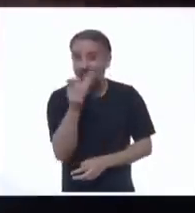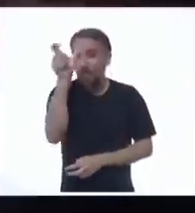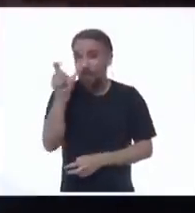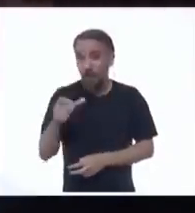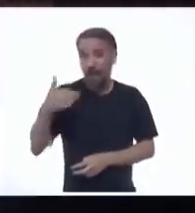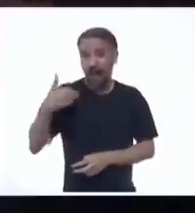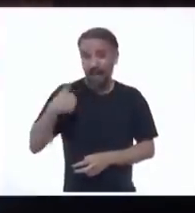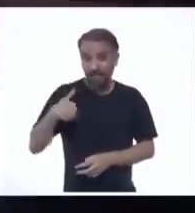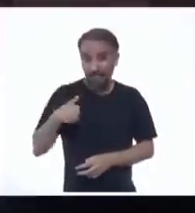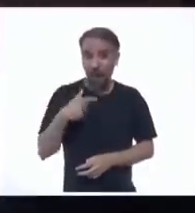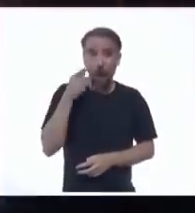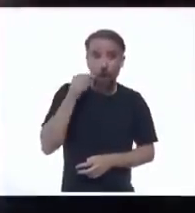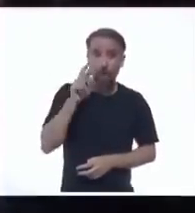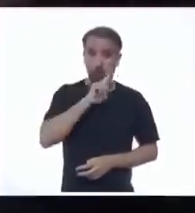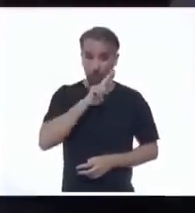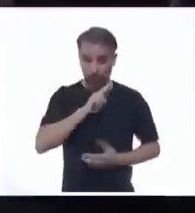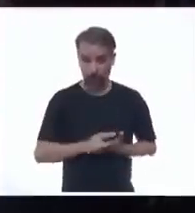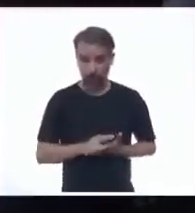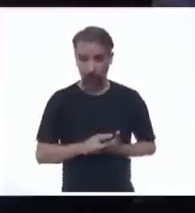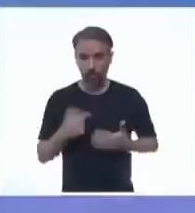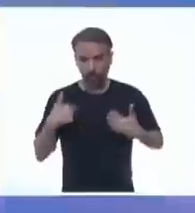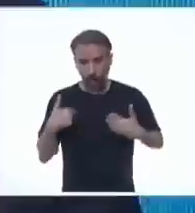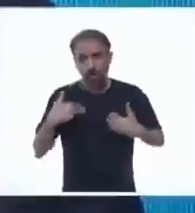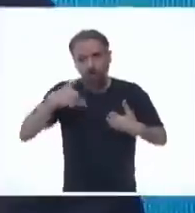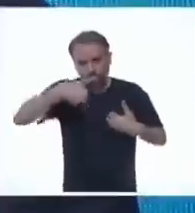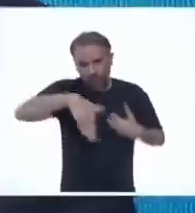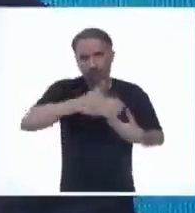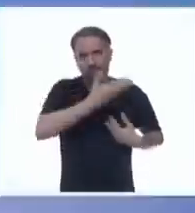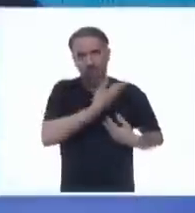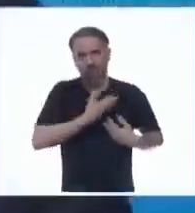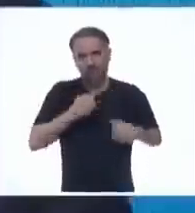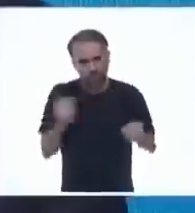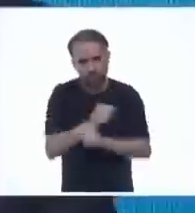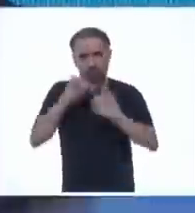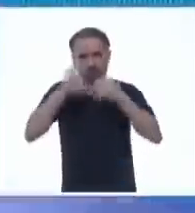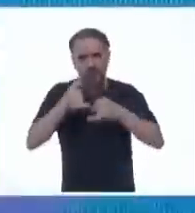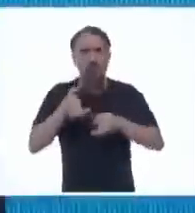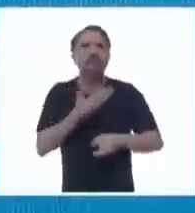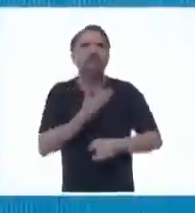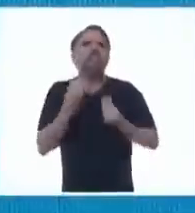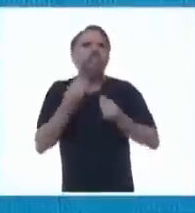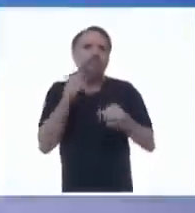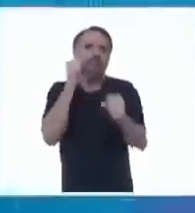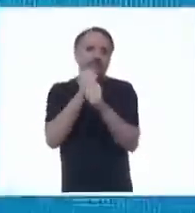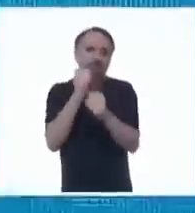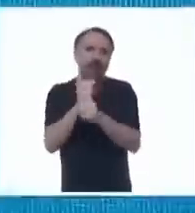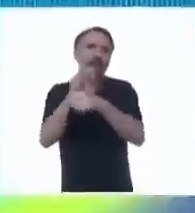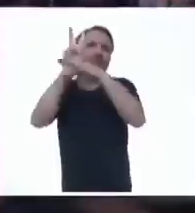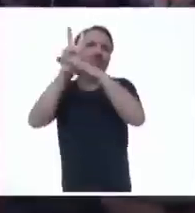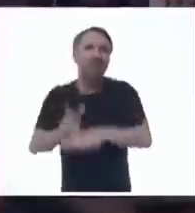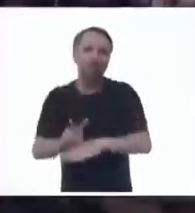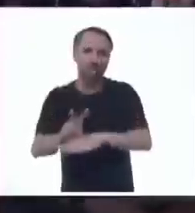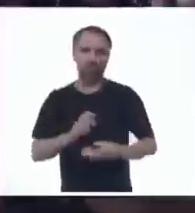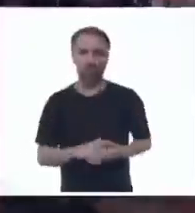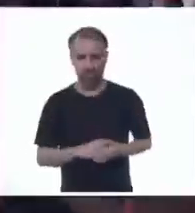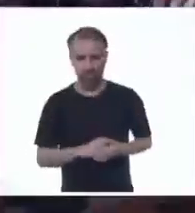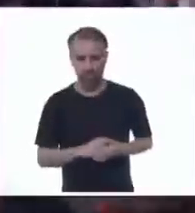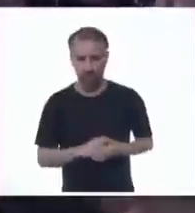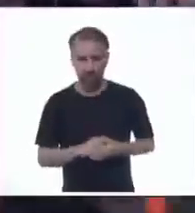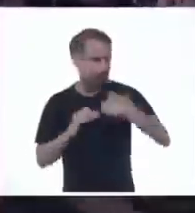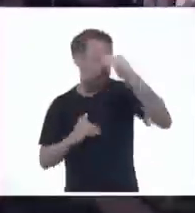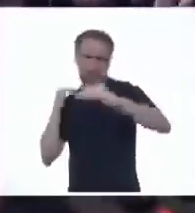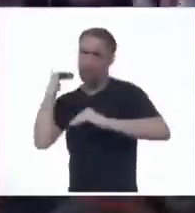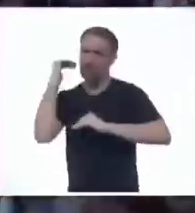argentina que voy a ser el presidente del trabajo y de la seguridad por sobre todas